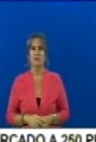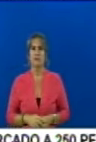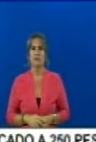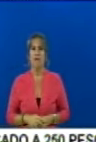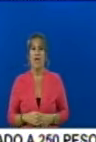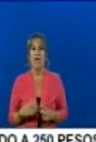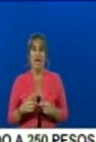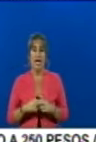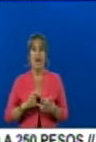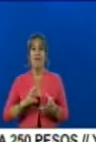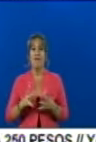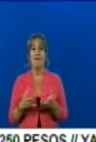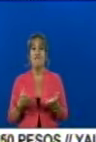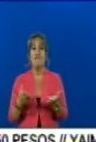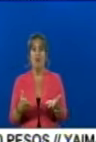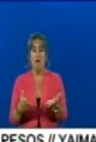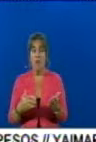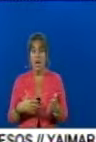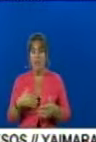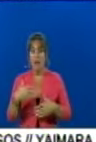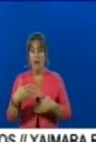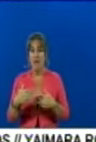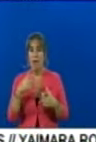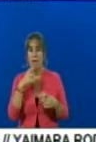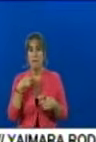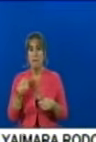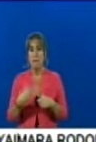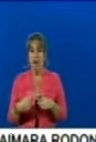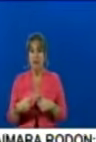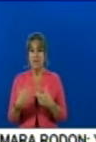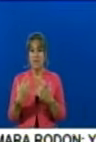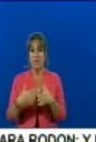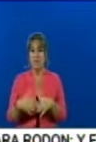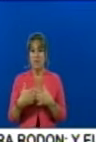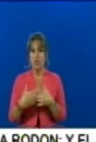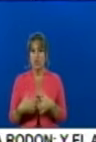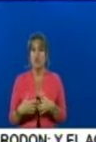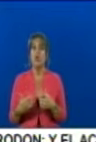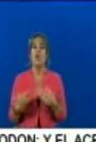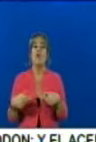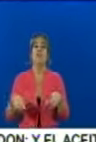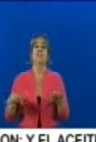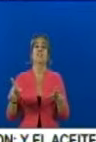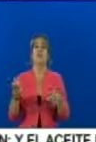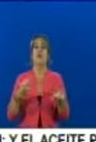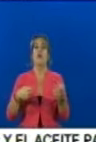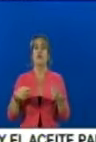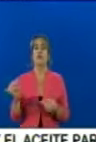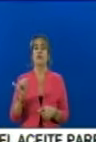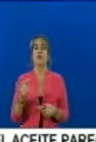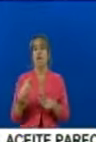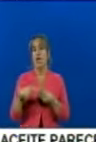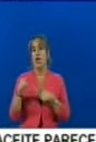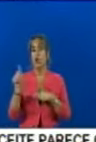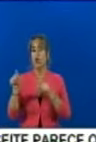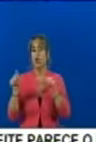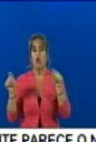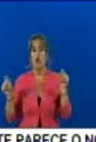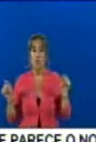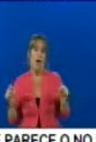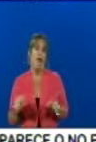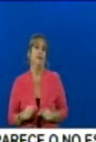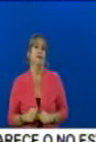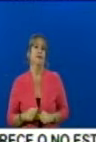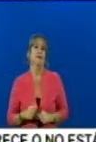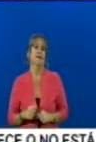En la medida que se ha ido avanzando, se han ido incrementando los niveles y se comercializa también en otros lugares